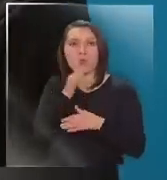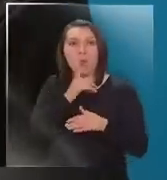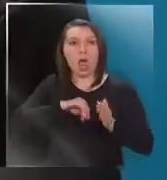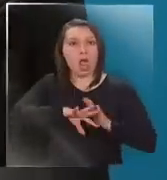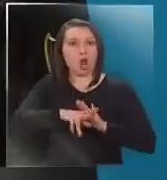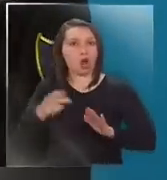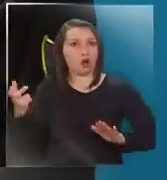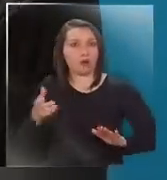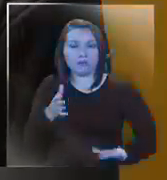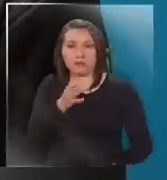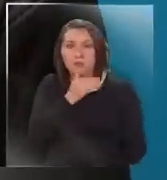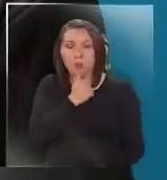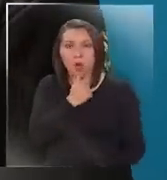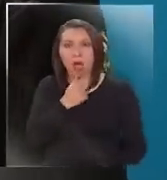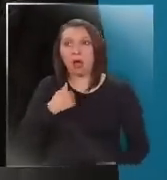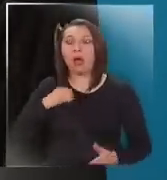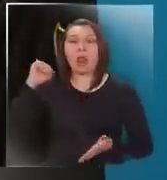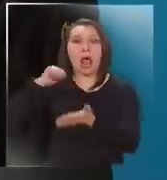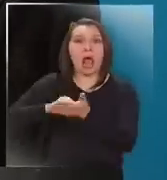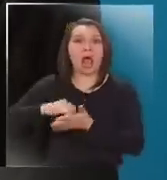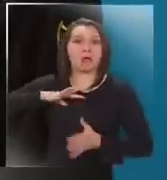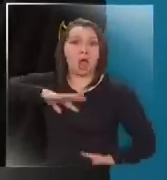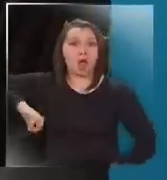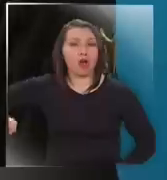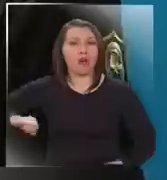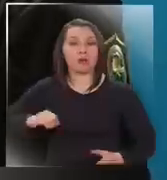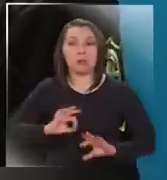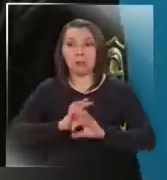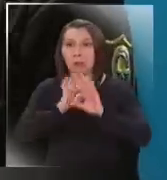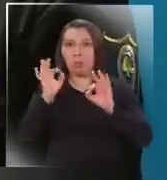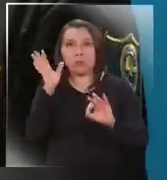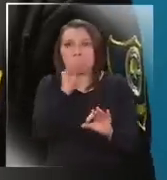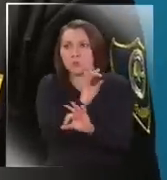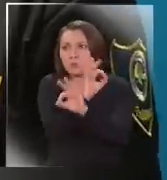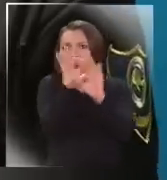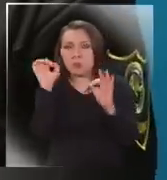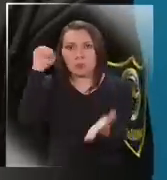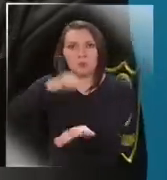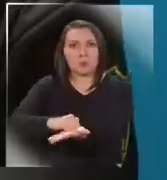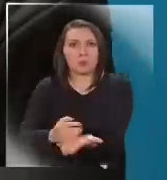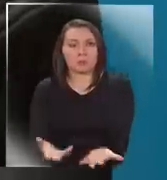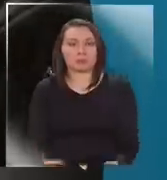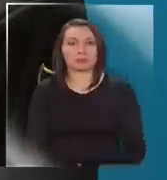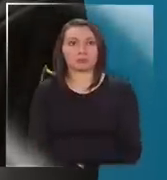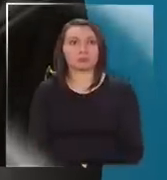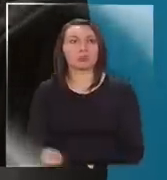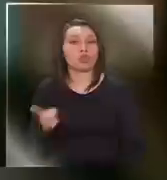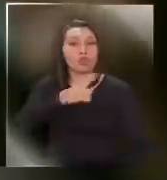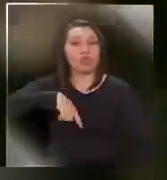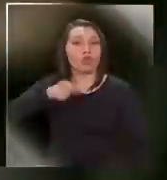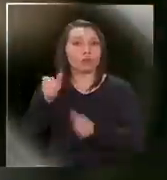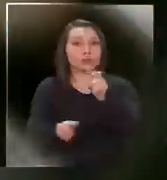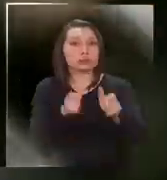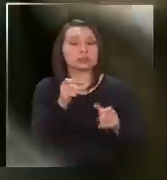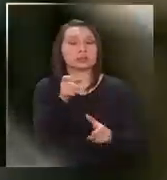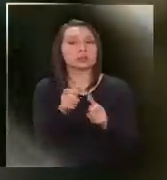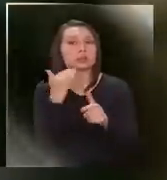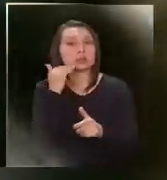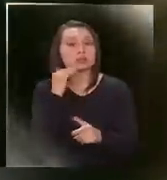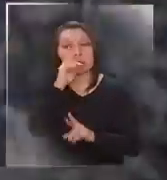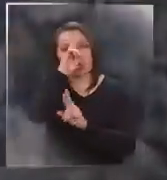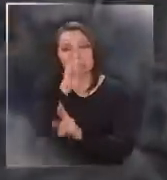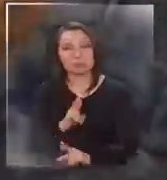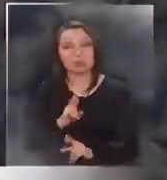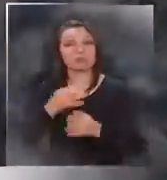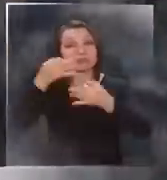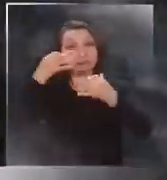los robos, no existen que me robaron, que me quitaron, que me sacaron. No existen. Ellos se respetan. Quien regula y